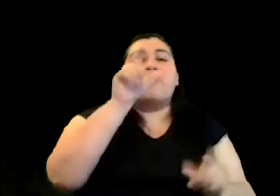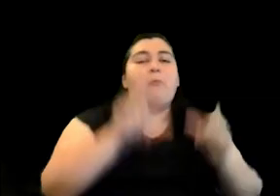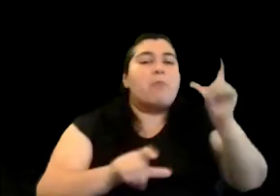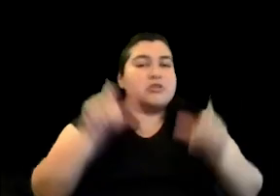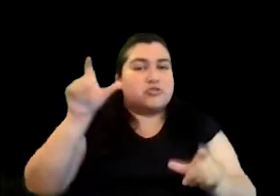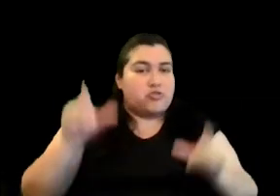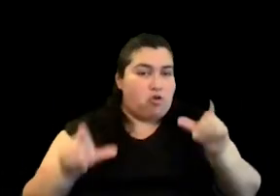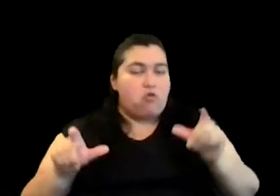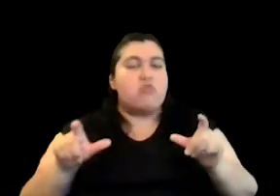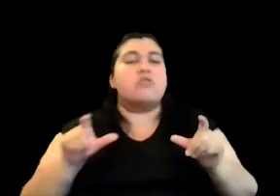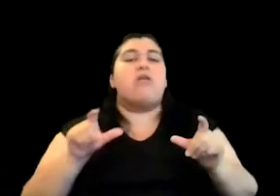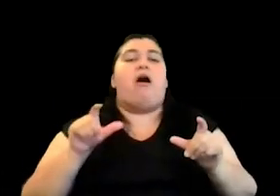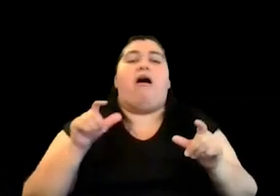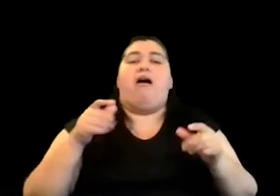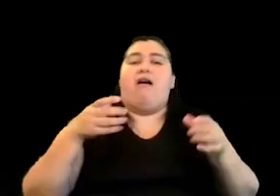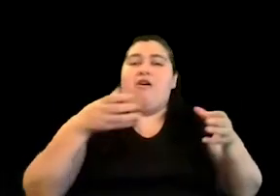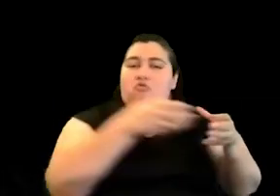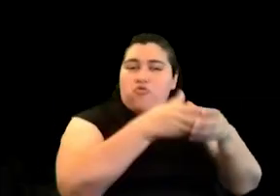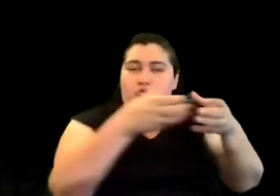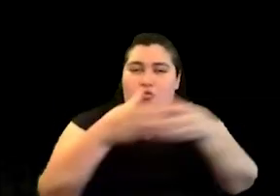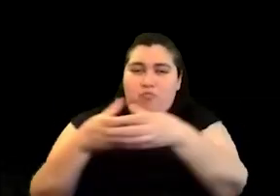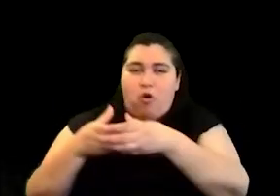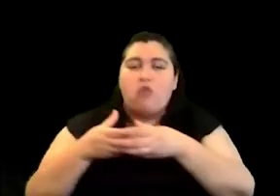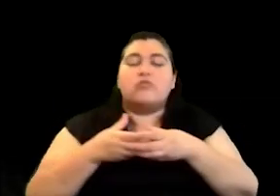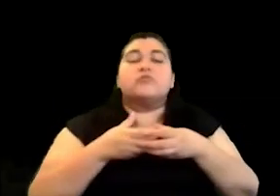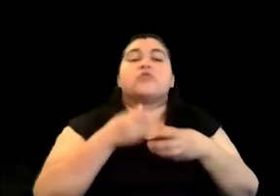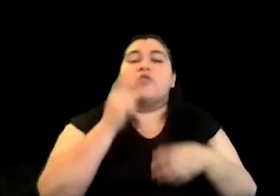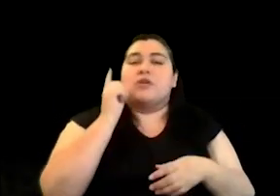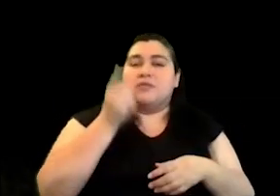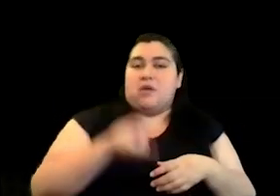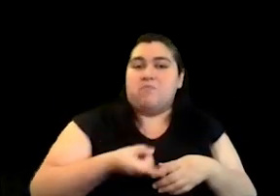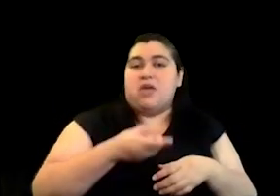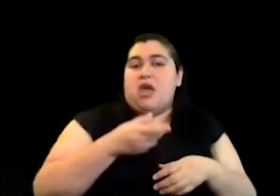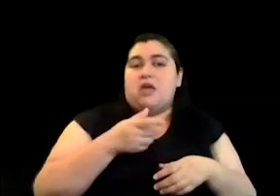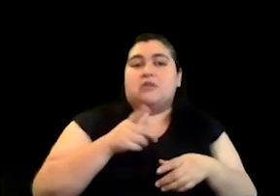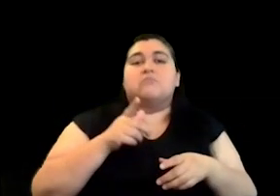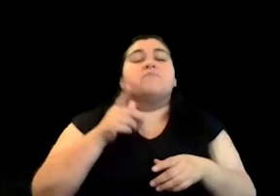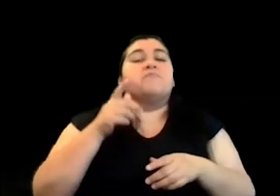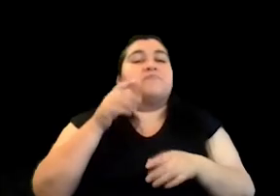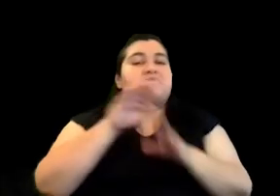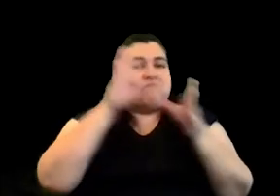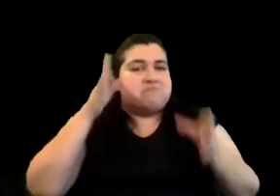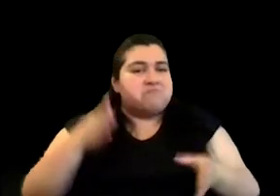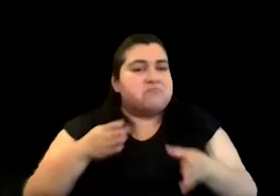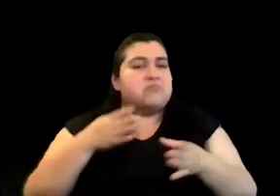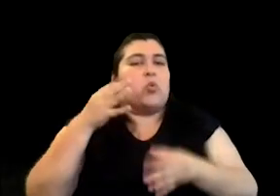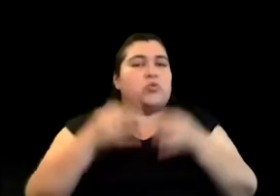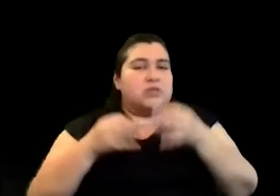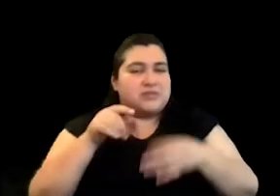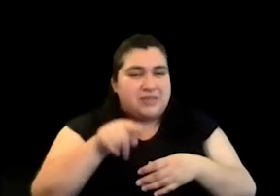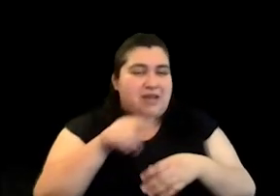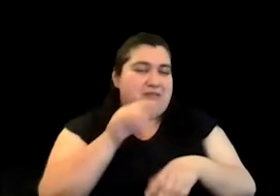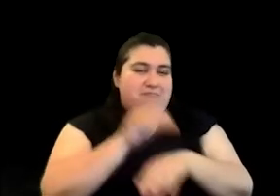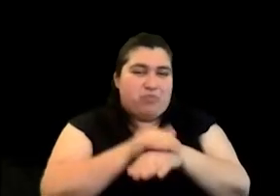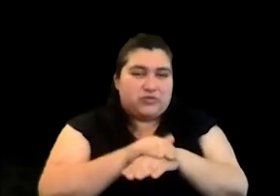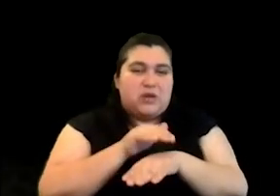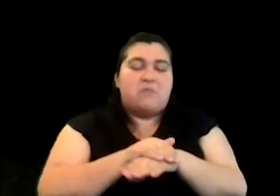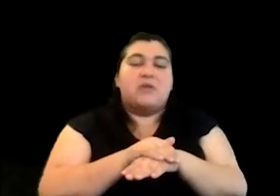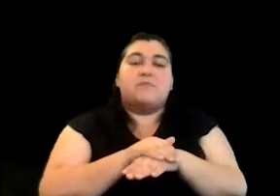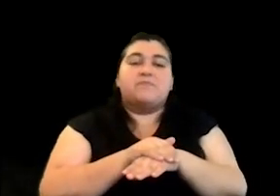y sucesiones indivisas, como para personas jurídicas, existe la opción de